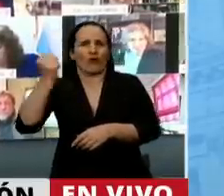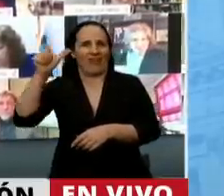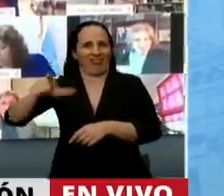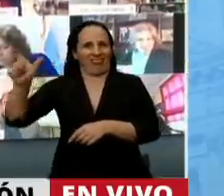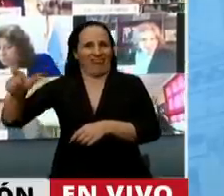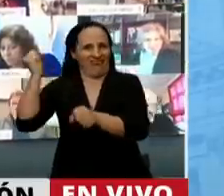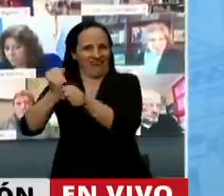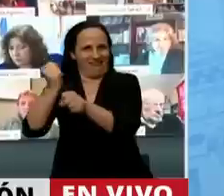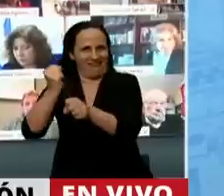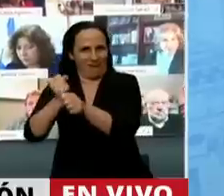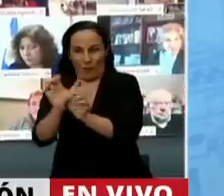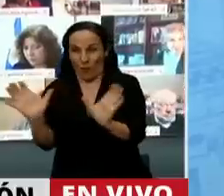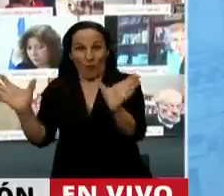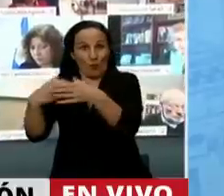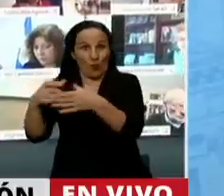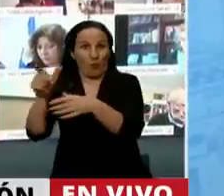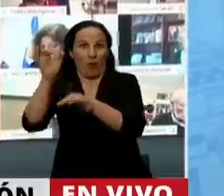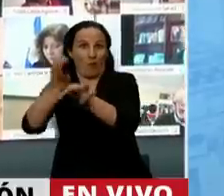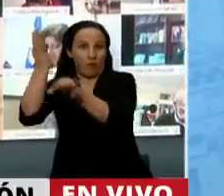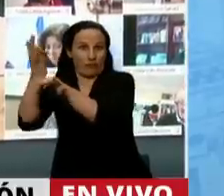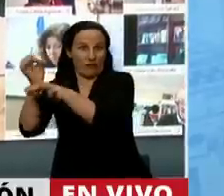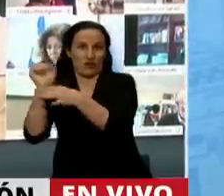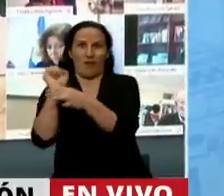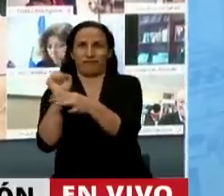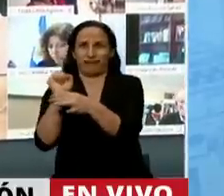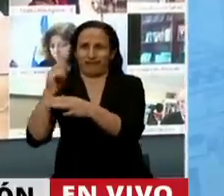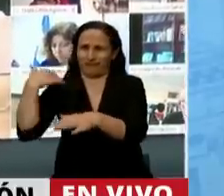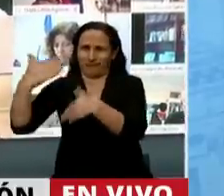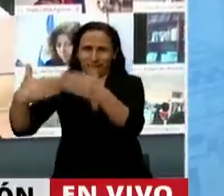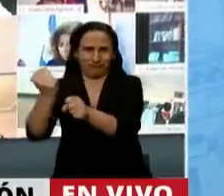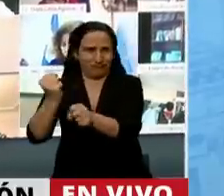este grupo de expertos epidemiólogos viene haciendo.